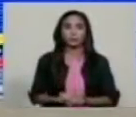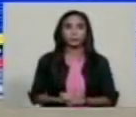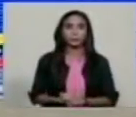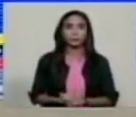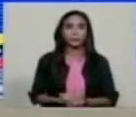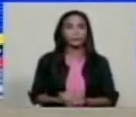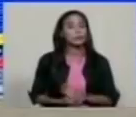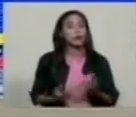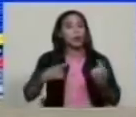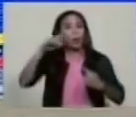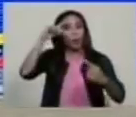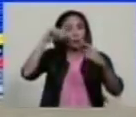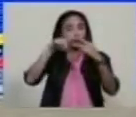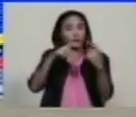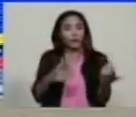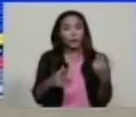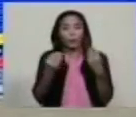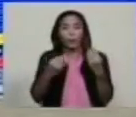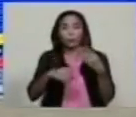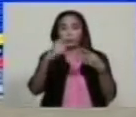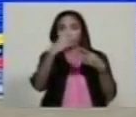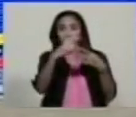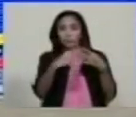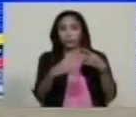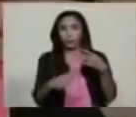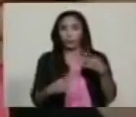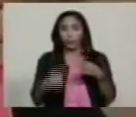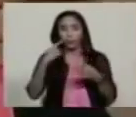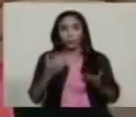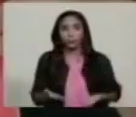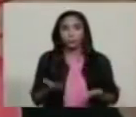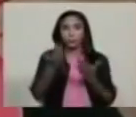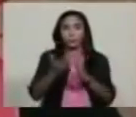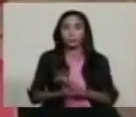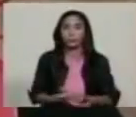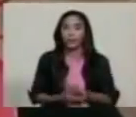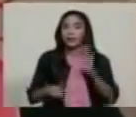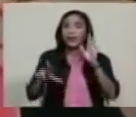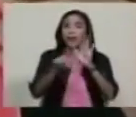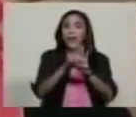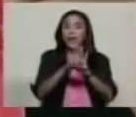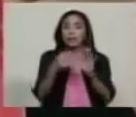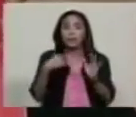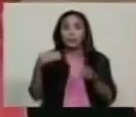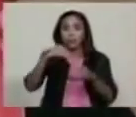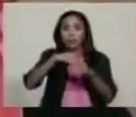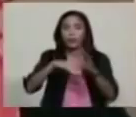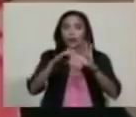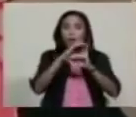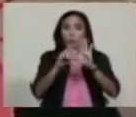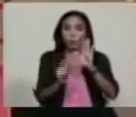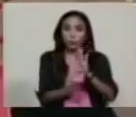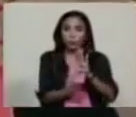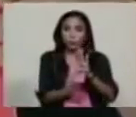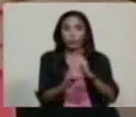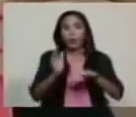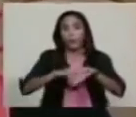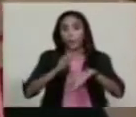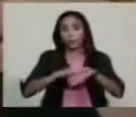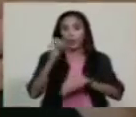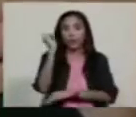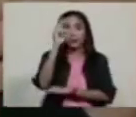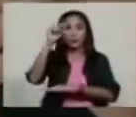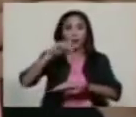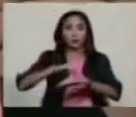Grandes objetivos. Este Plan de la Patria se va a convertir en ley constitucional, porque lo voy a presentar en la Asamblea